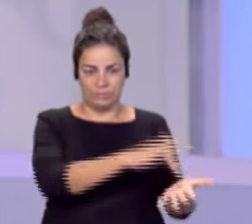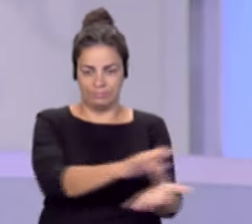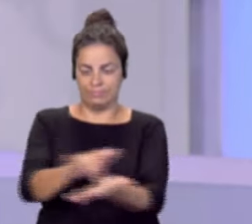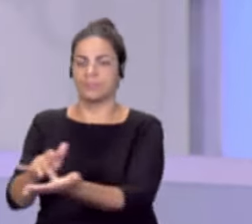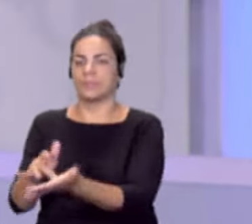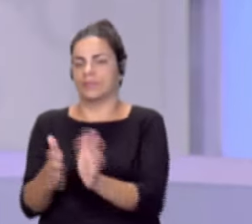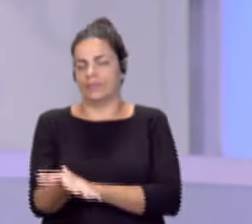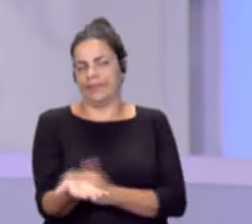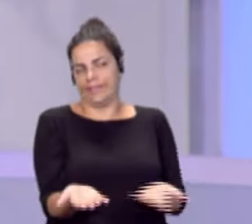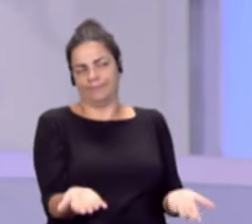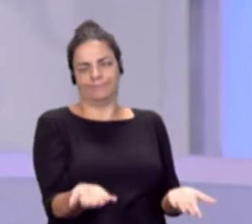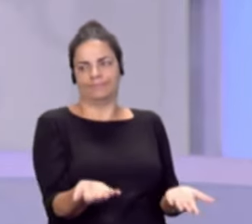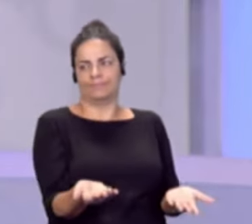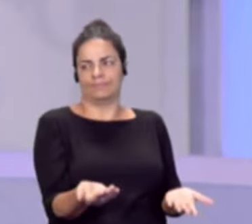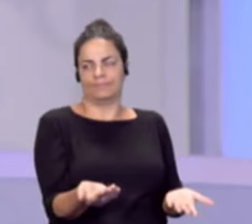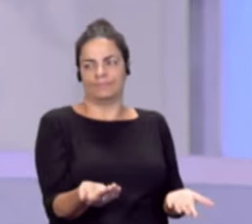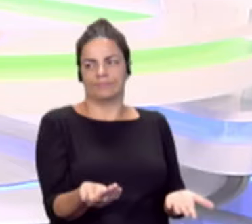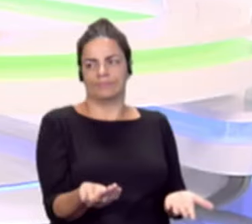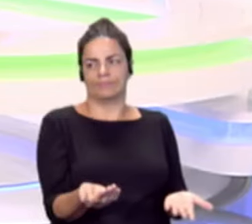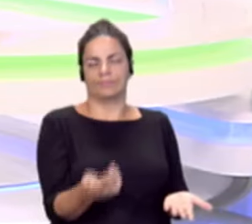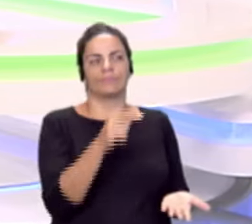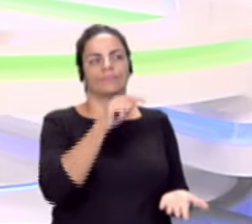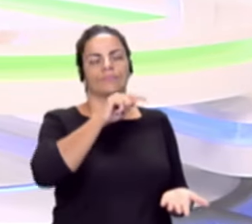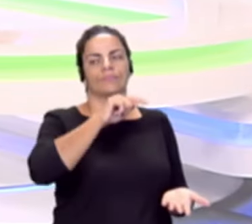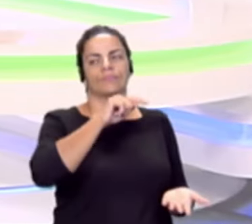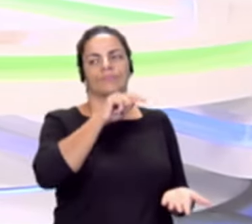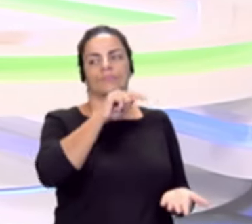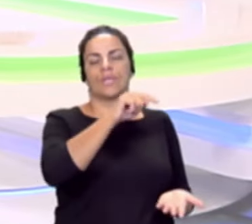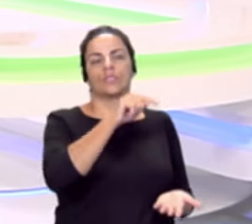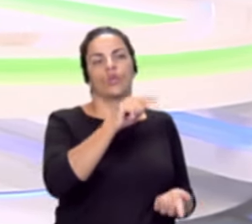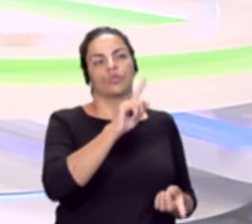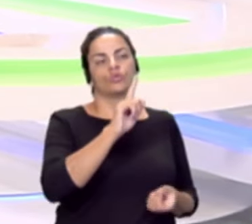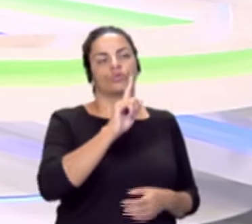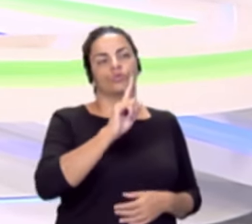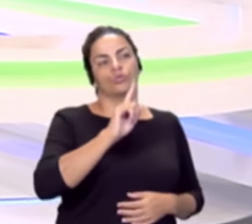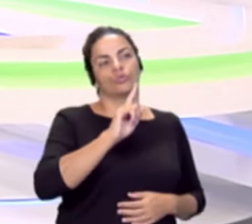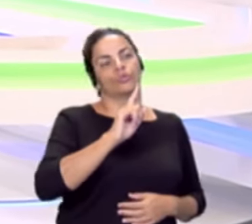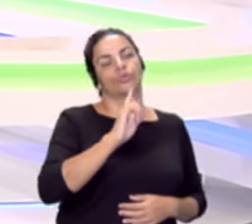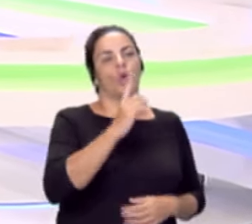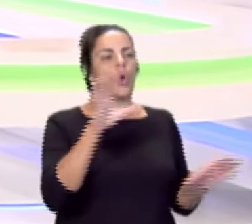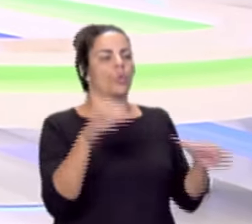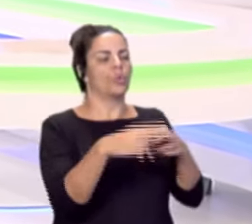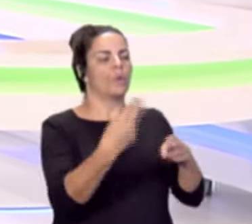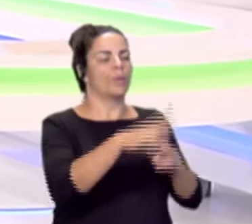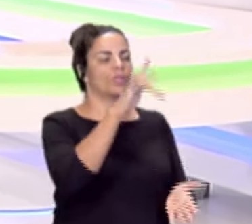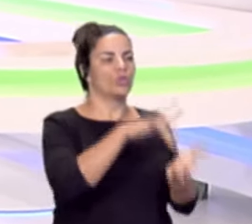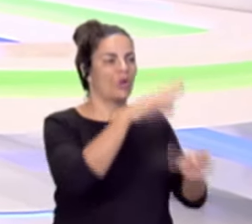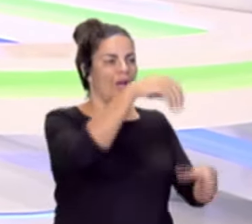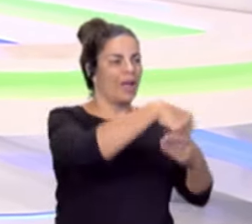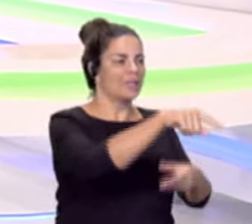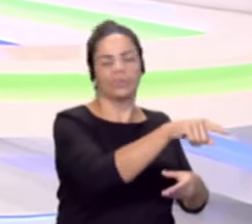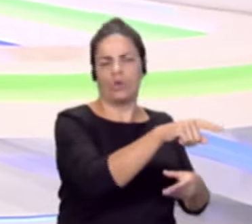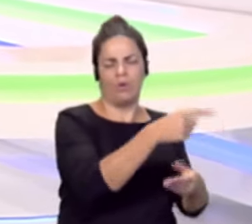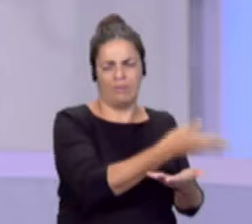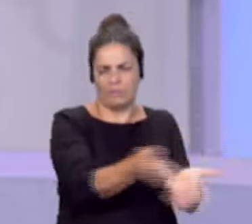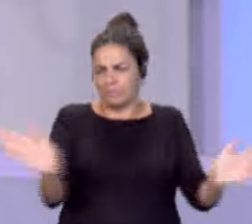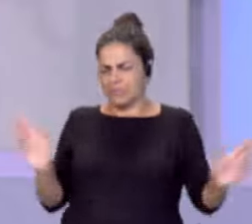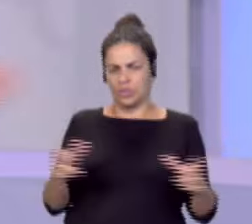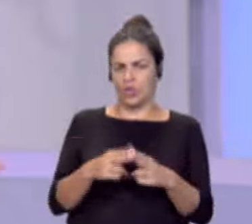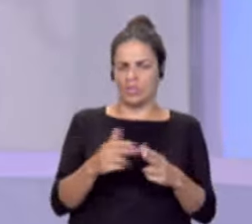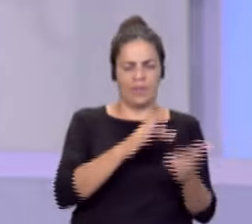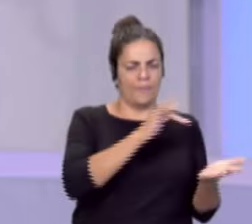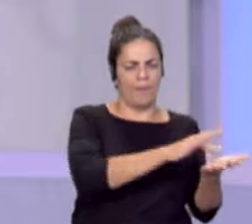abanderado de un partido político, sino que esto ocurre en todos los sectores de la sociedad. El día que todo el mundo haga un